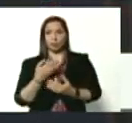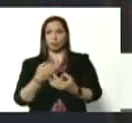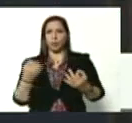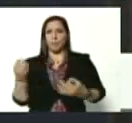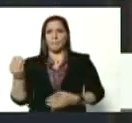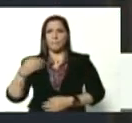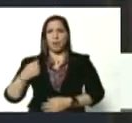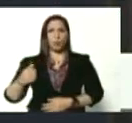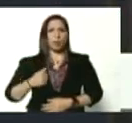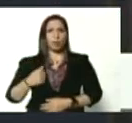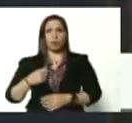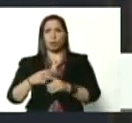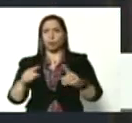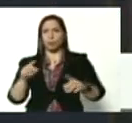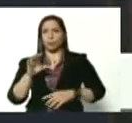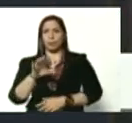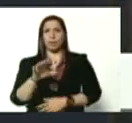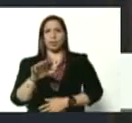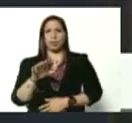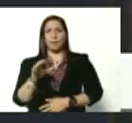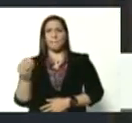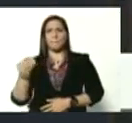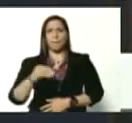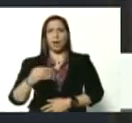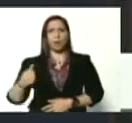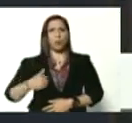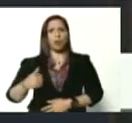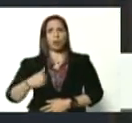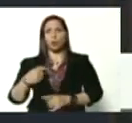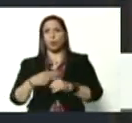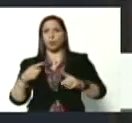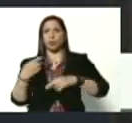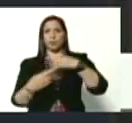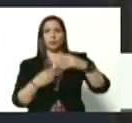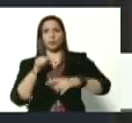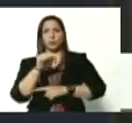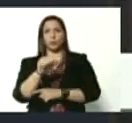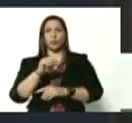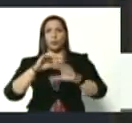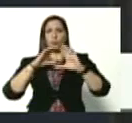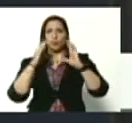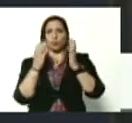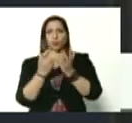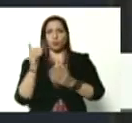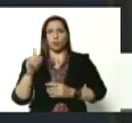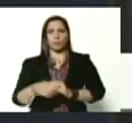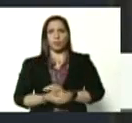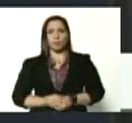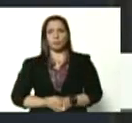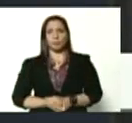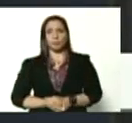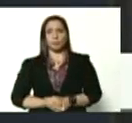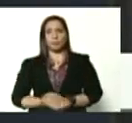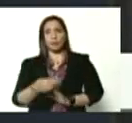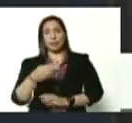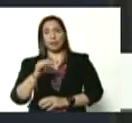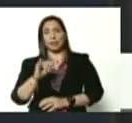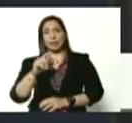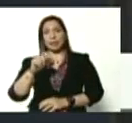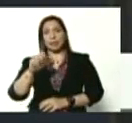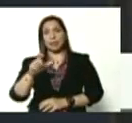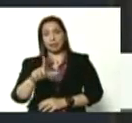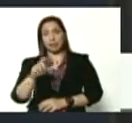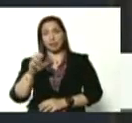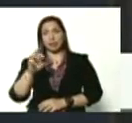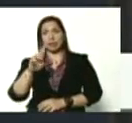cualquier otro país y que cualquier otra revolución en el mundo hitler y mussolini pasaron a ser niños de especie